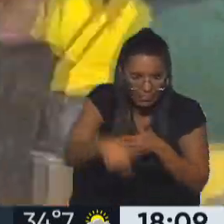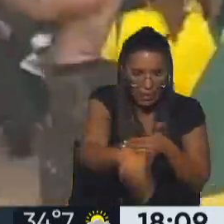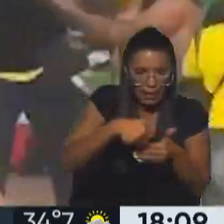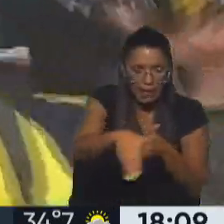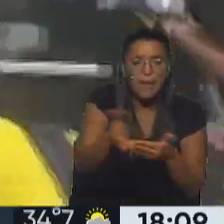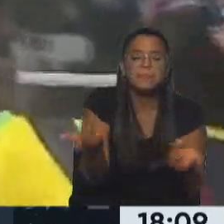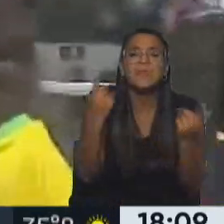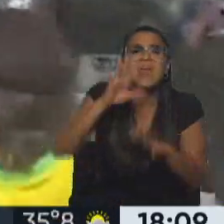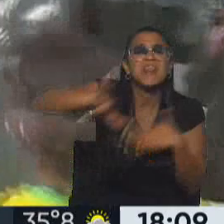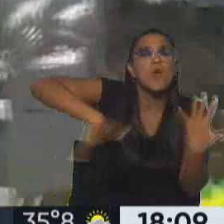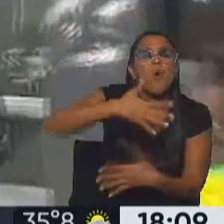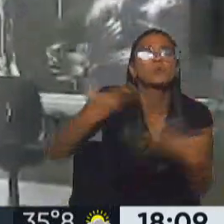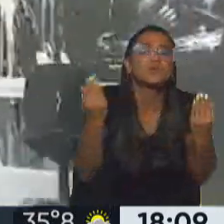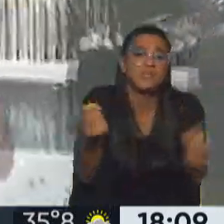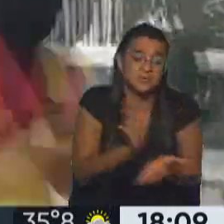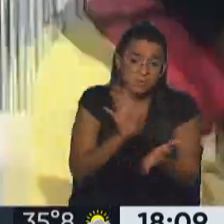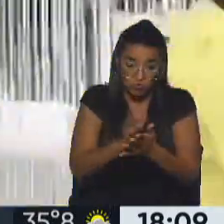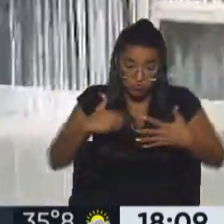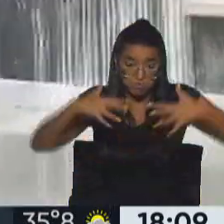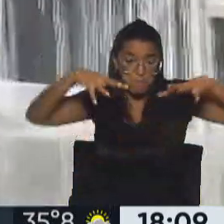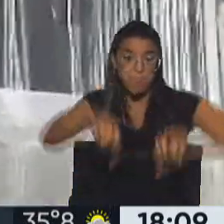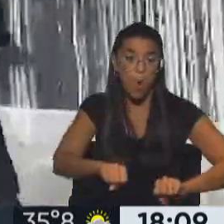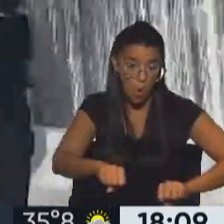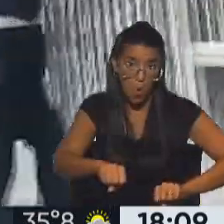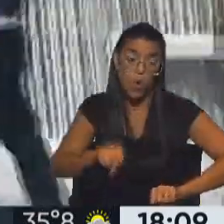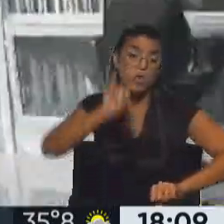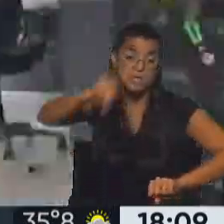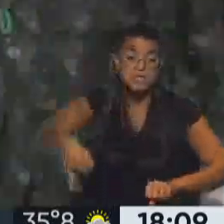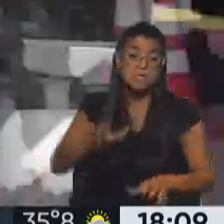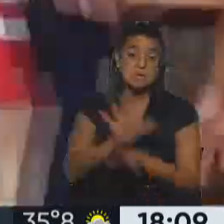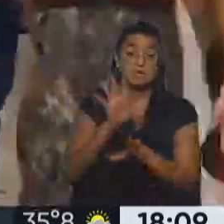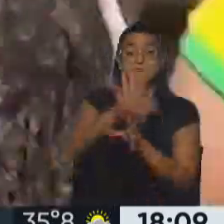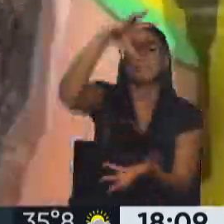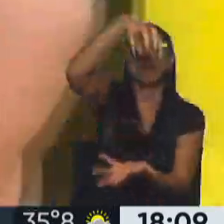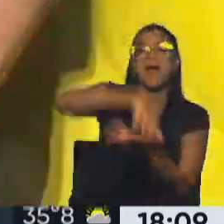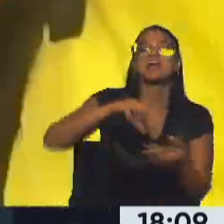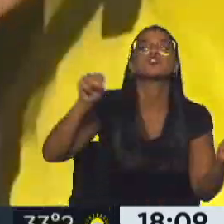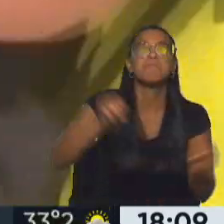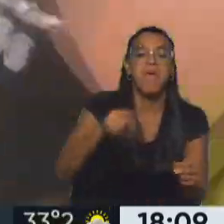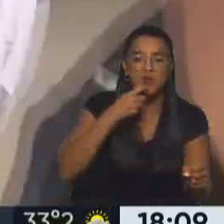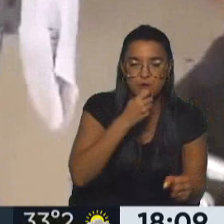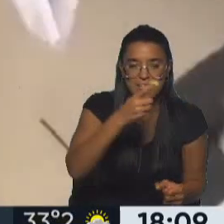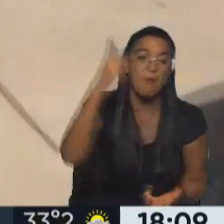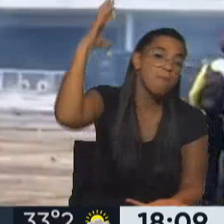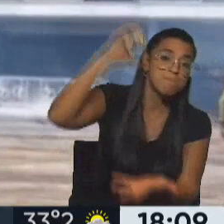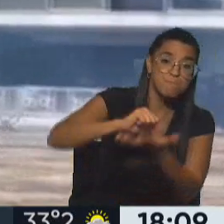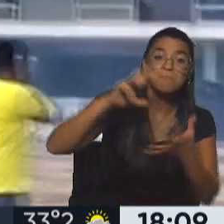una Revolución es te tomo el famoso asalto al palacio de invierno pero